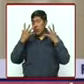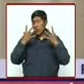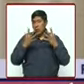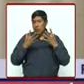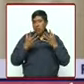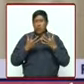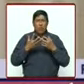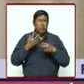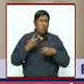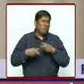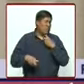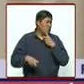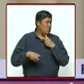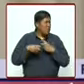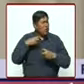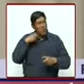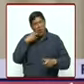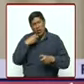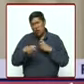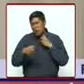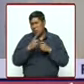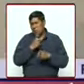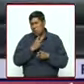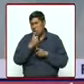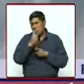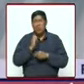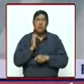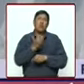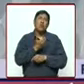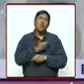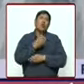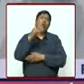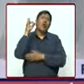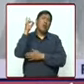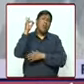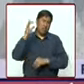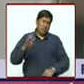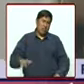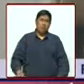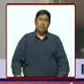daño han suscitado en nuestro país.